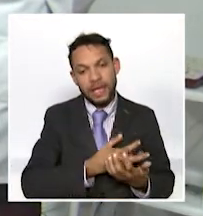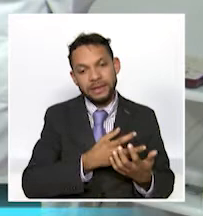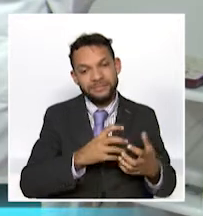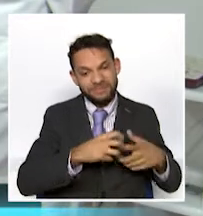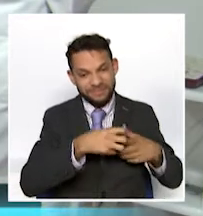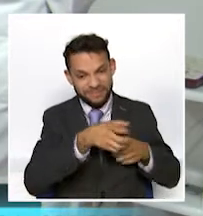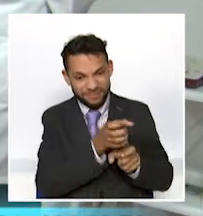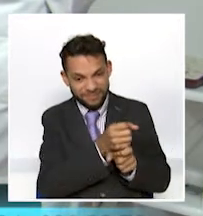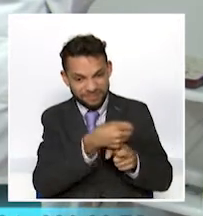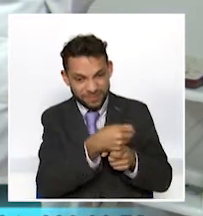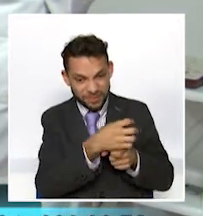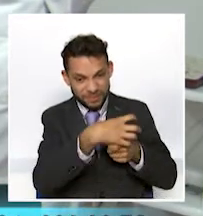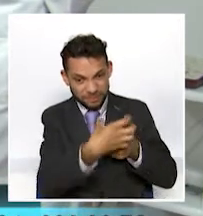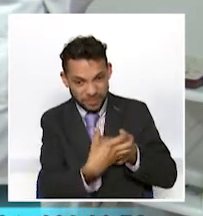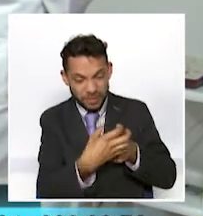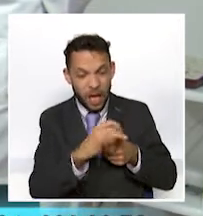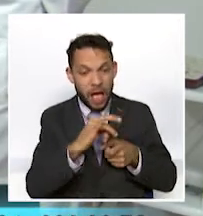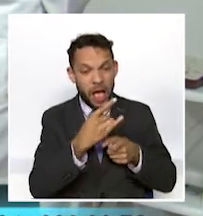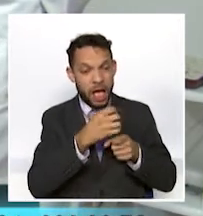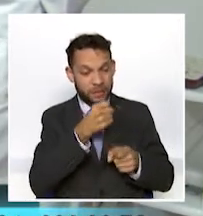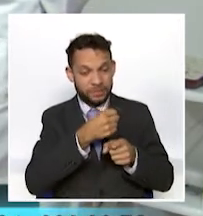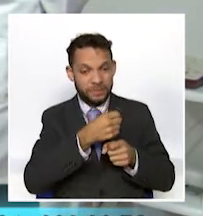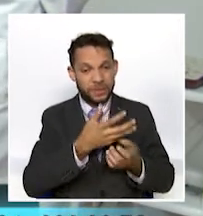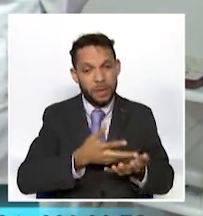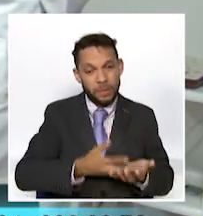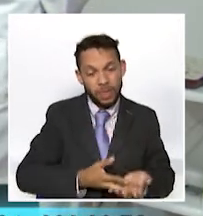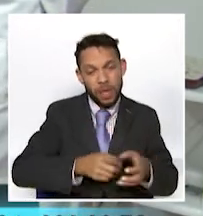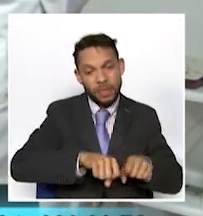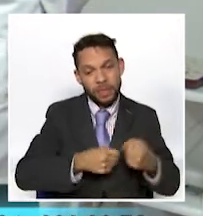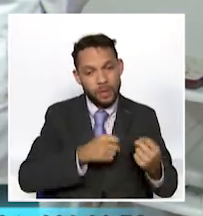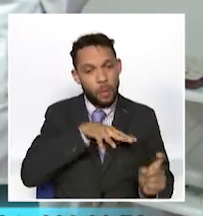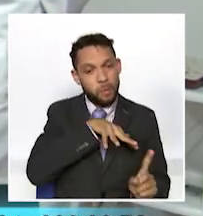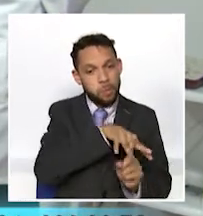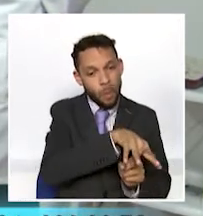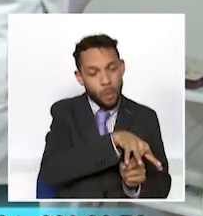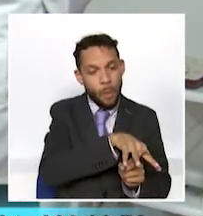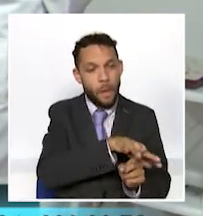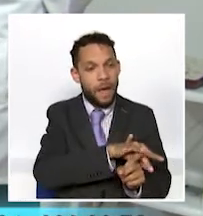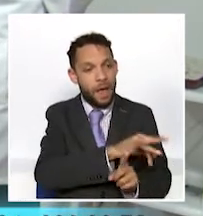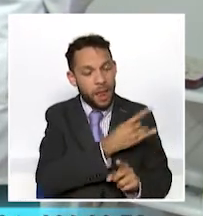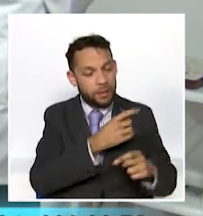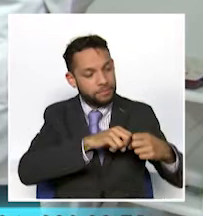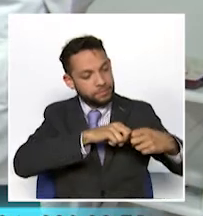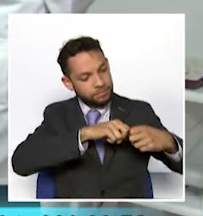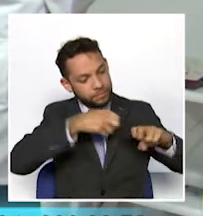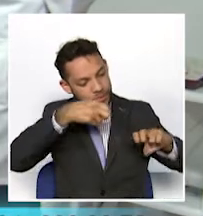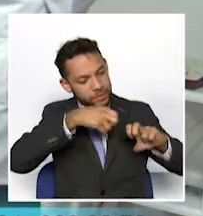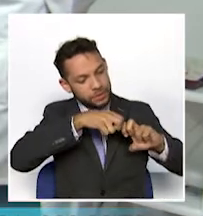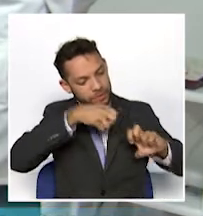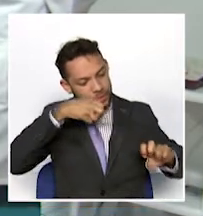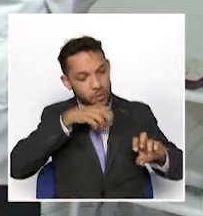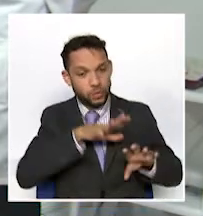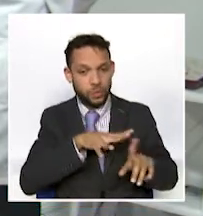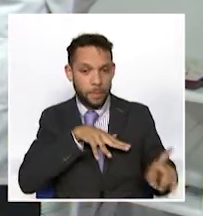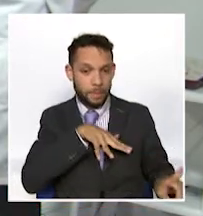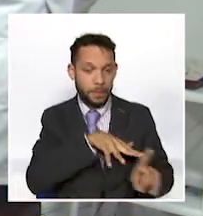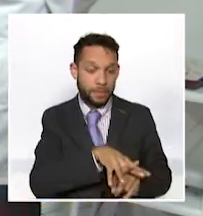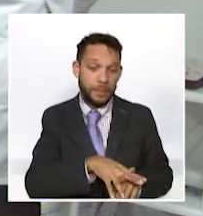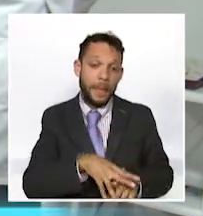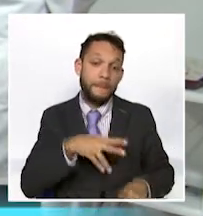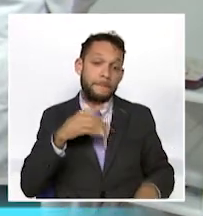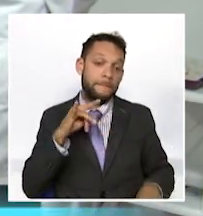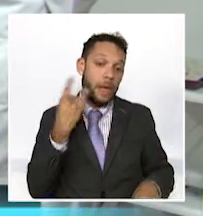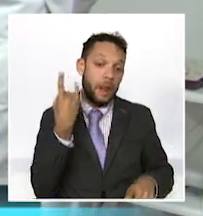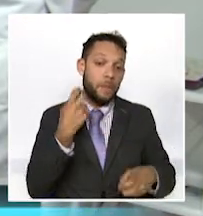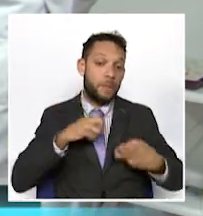de discopatías que pueden ir desde un simple cuadro inflamatorio hasta una obstrucción del conducto medular, que perfectamente puede desencadenar